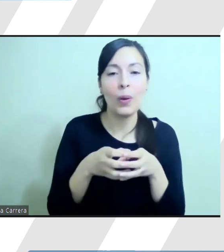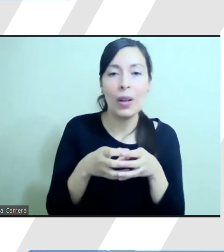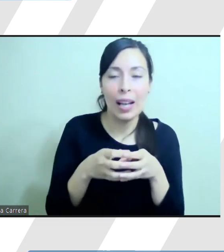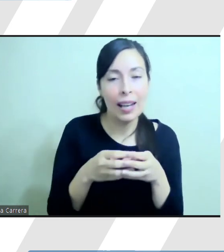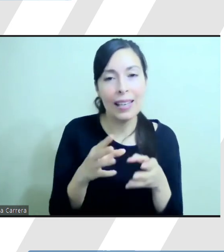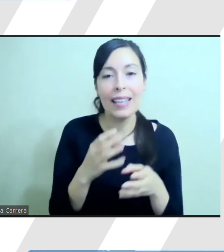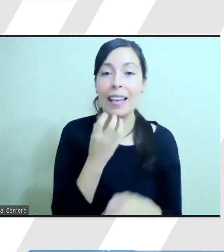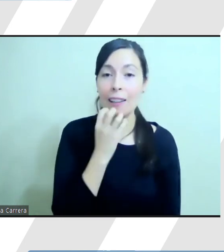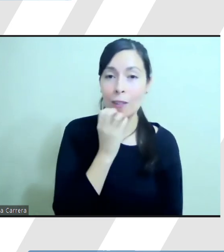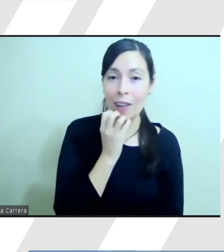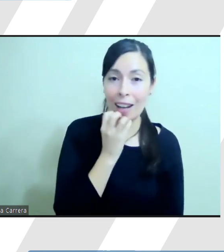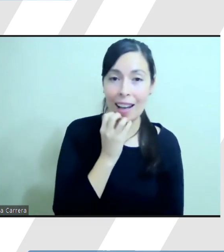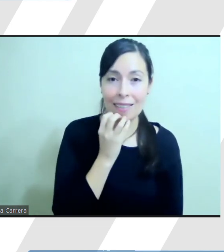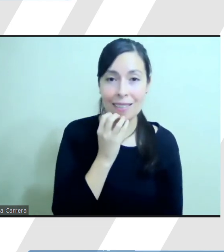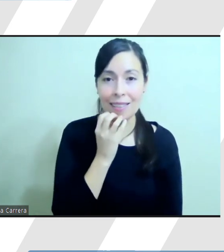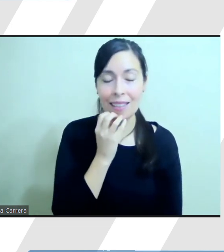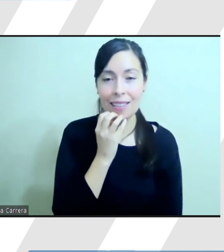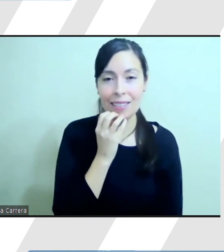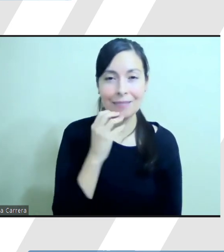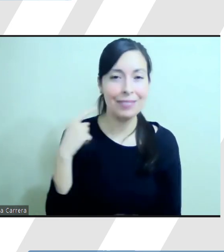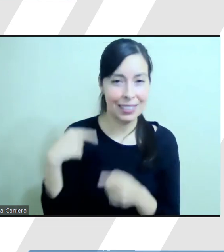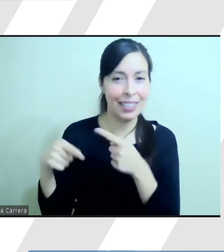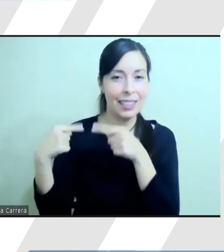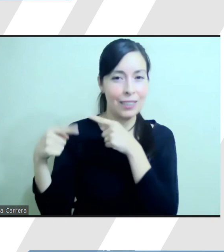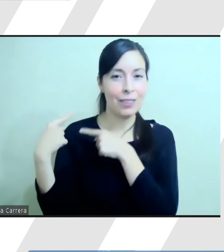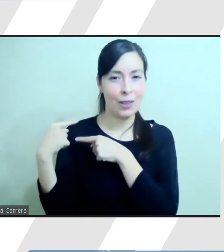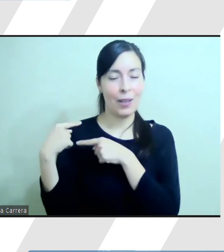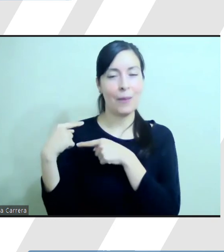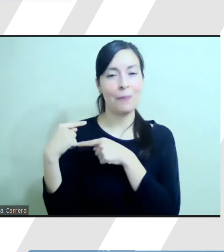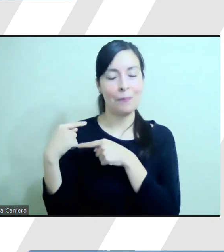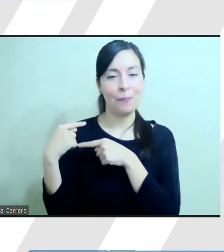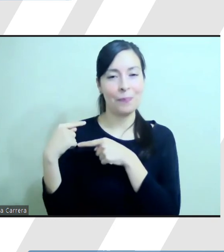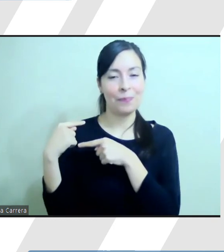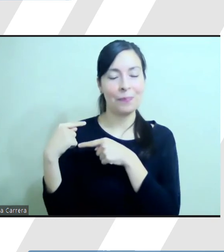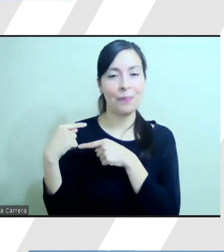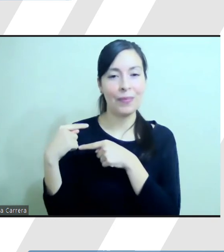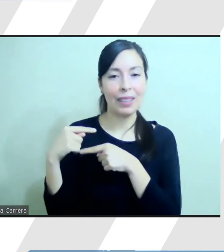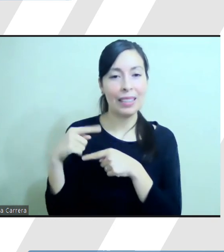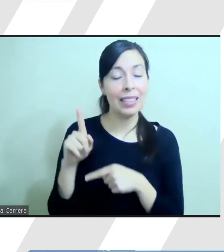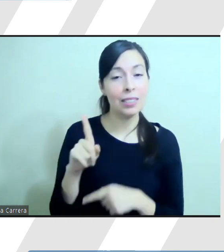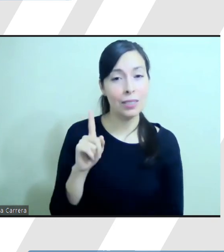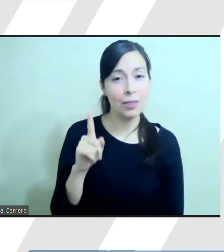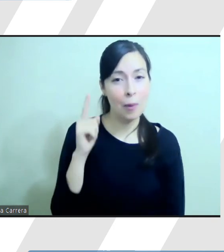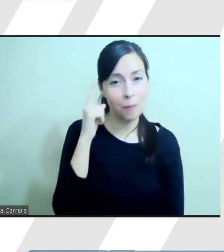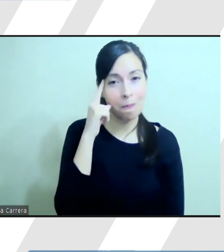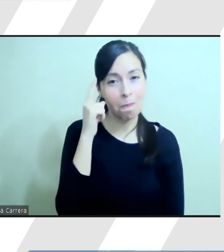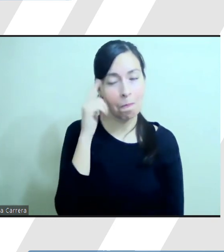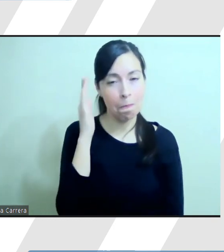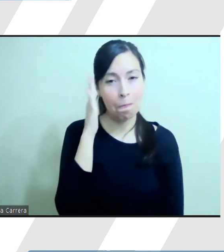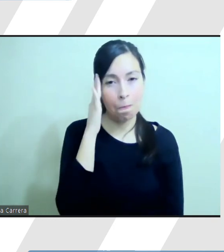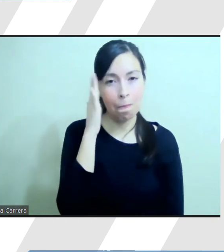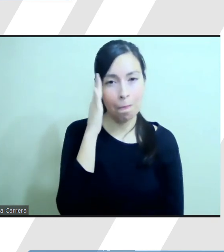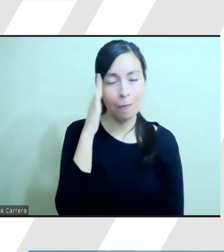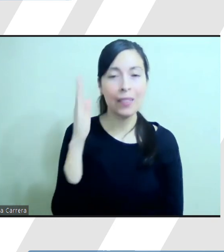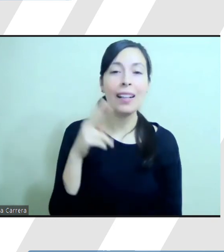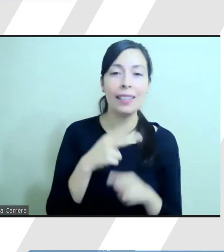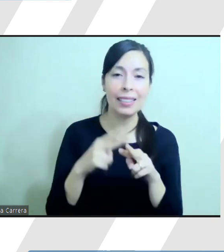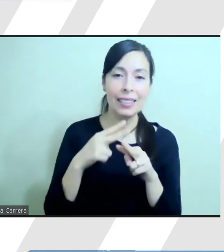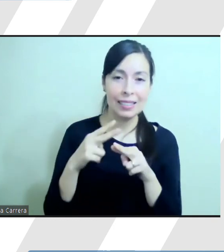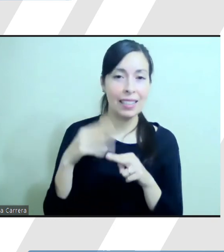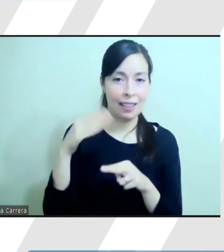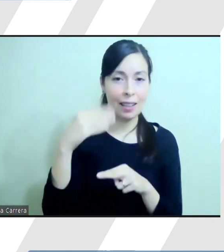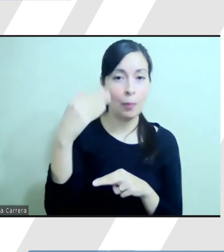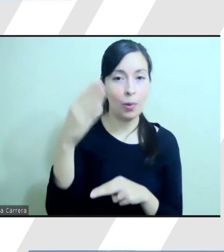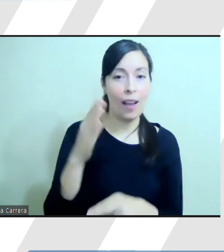particularmente en Antofagasta, que es la historia que me interesa reconstruir. Así que eso es algo que también tengo pendiente poder hacer como